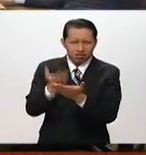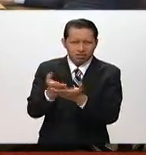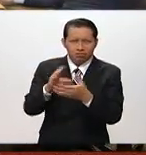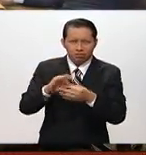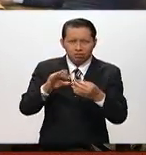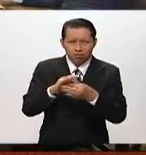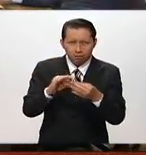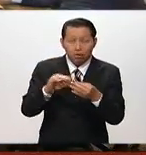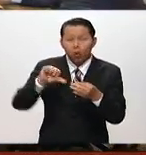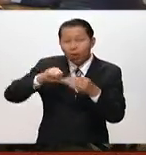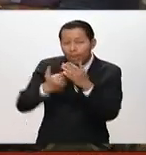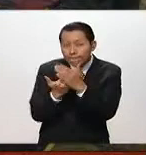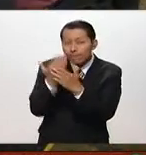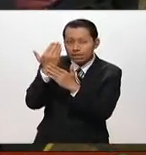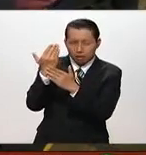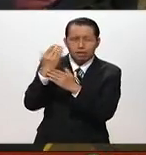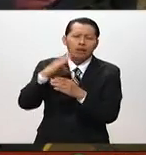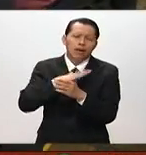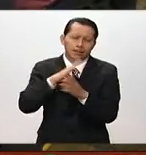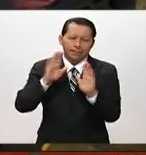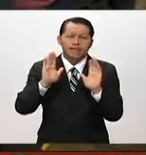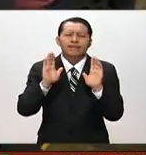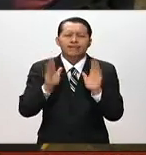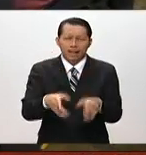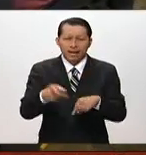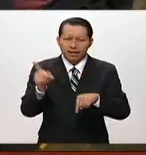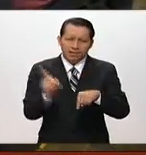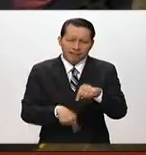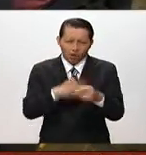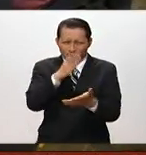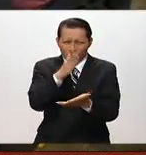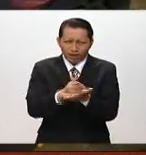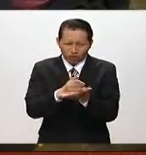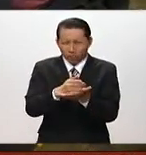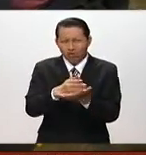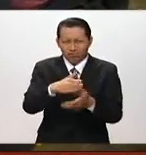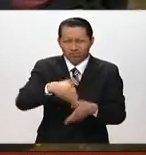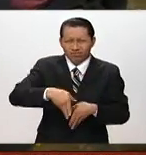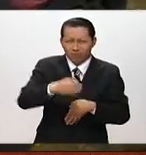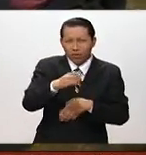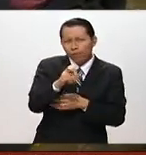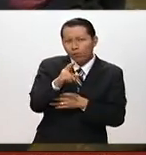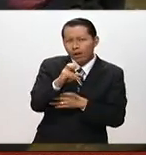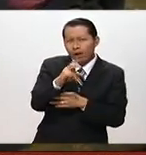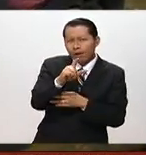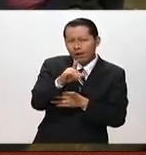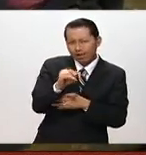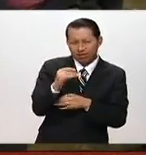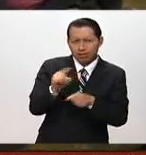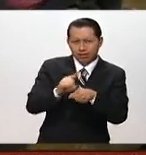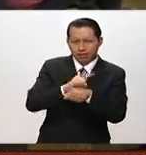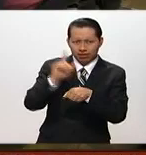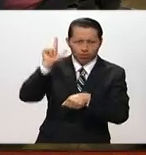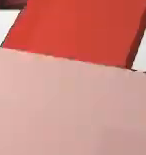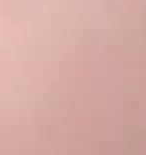madrugada, los campesinos levantaron el plantón que tenían sobre Bucareli desde el lunes pasado.